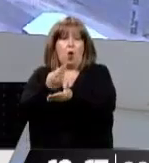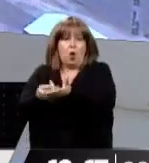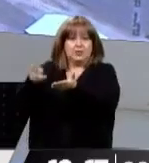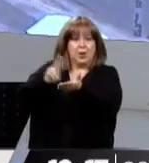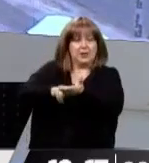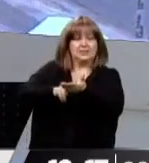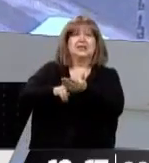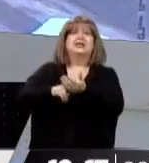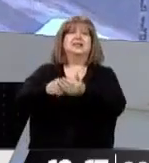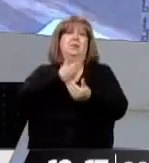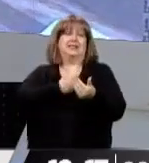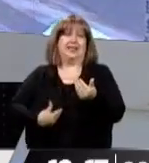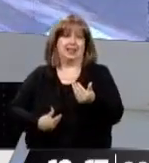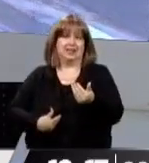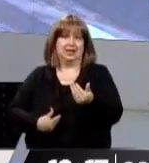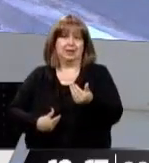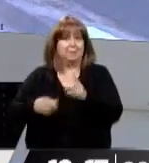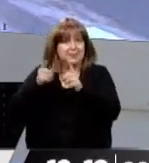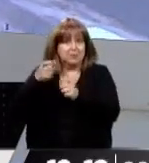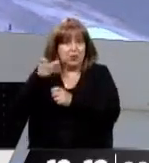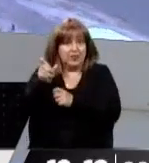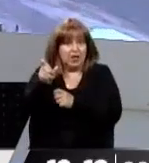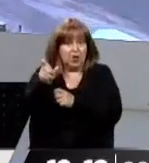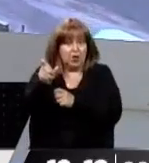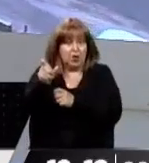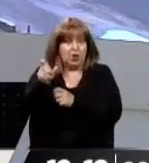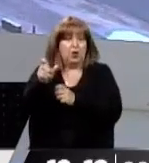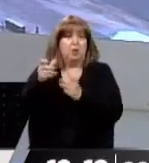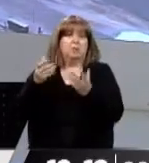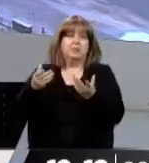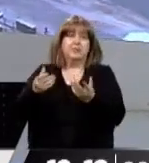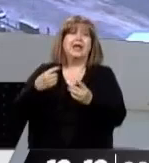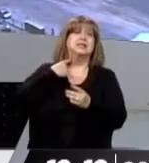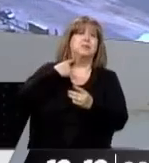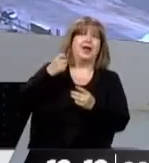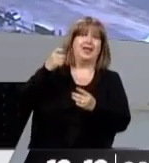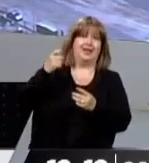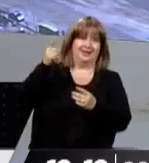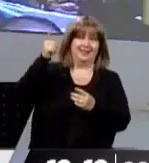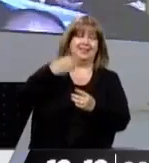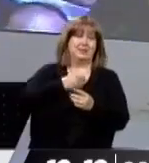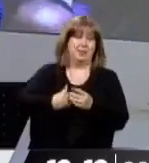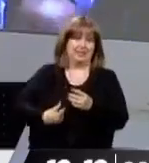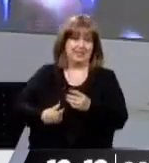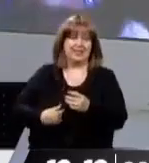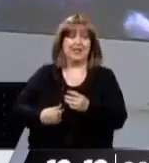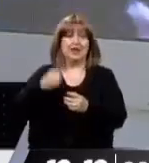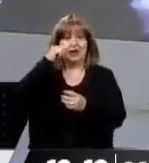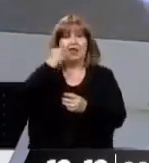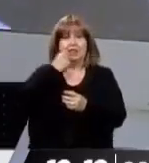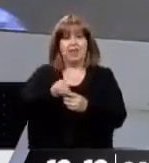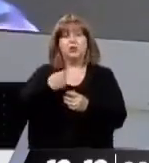desdicho. Recuerdo claro. en la última gira antes de ir al G7, uh-huh. que en España dijo, sí, quiero ser, pero por ahora no. Que no está trabajando uh-huh. para claro. esa